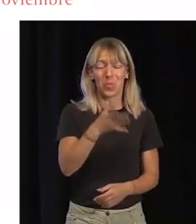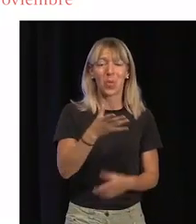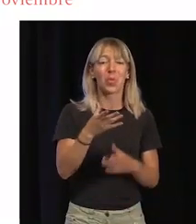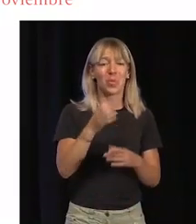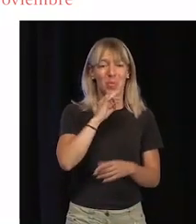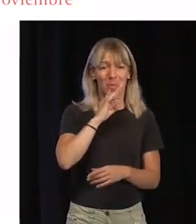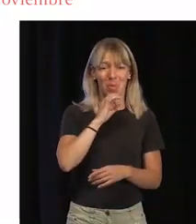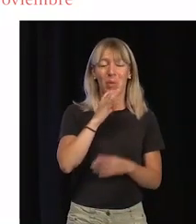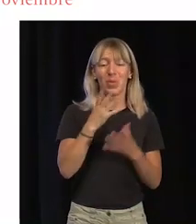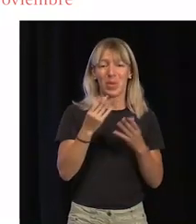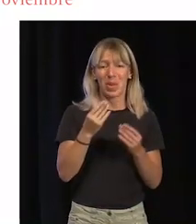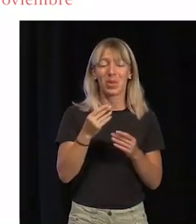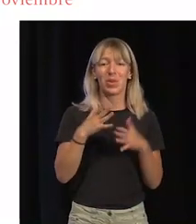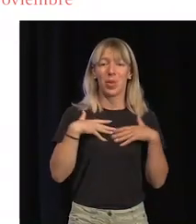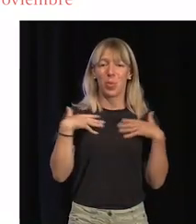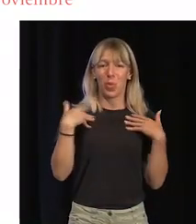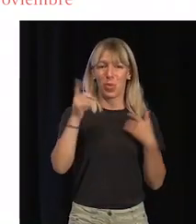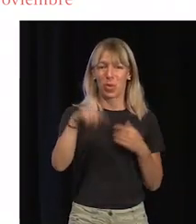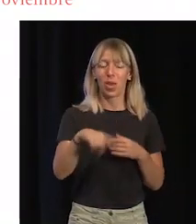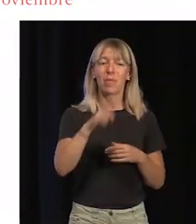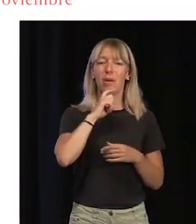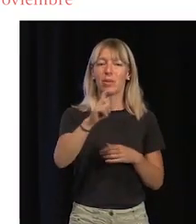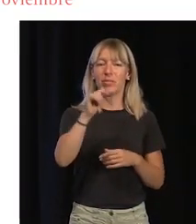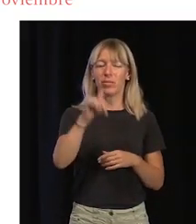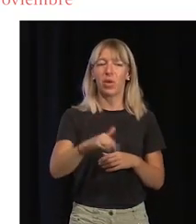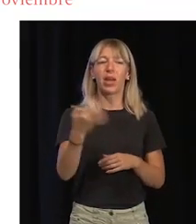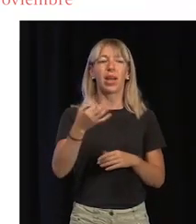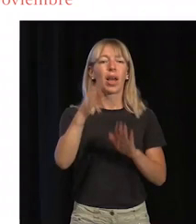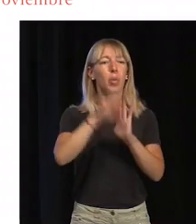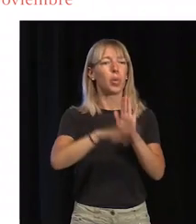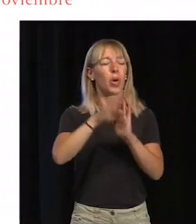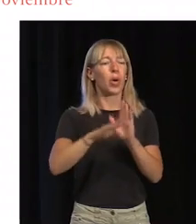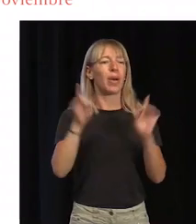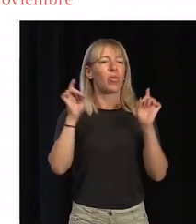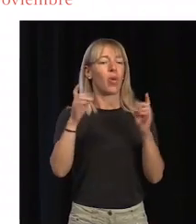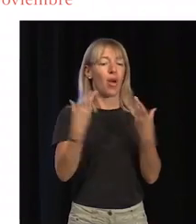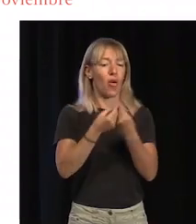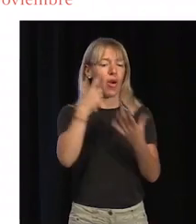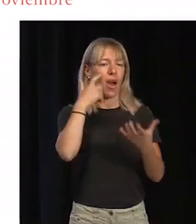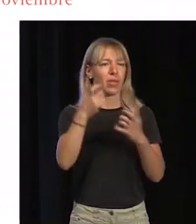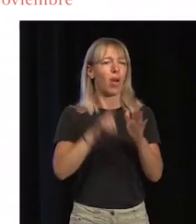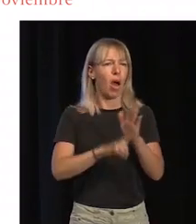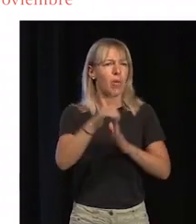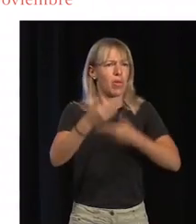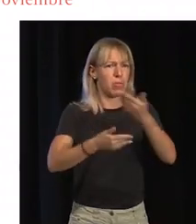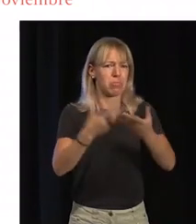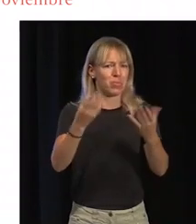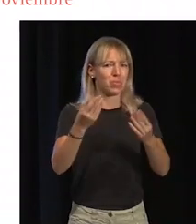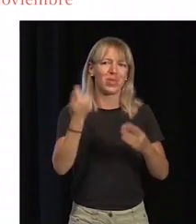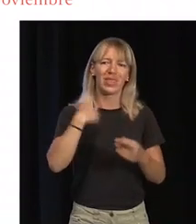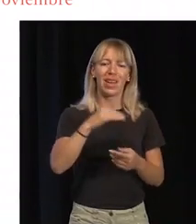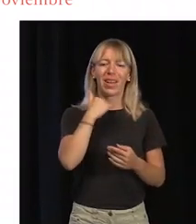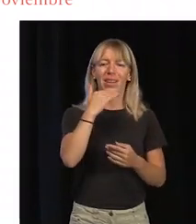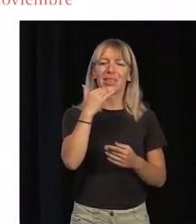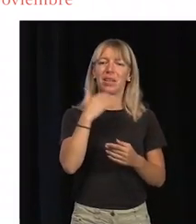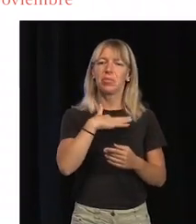muy contentos y muy emocionados también de poder anunciarlo hoy, que nuestro programa de Educa con el Arte ya ha avanzado mucho, ya estamos casi